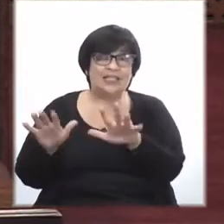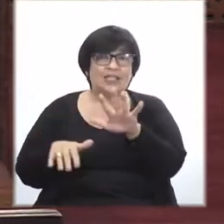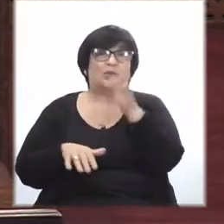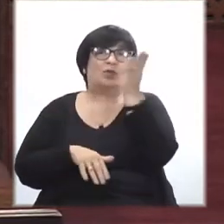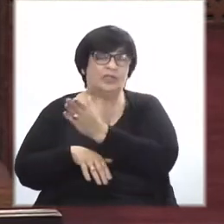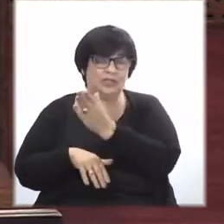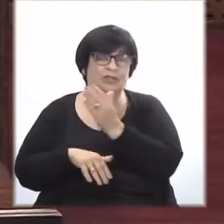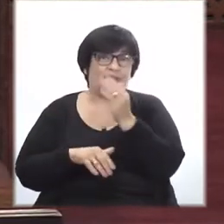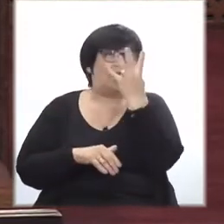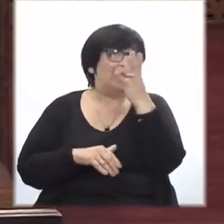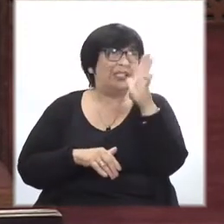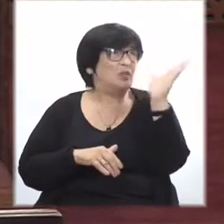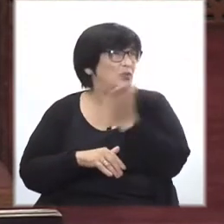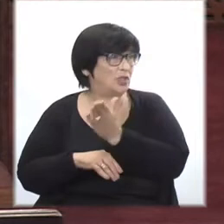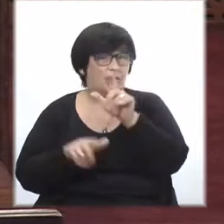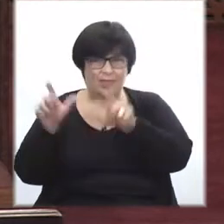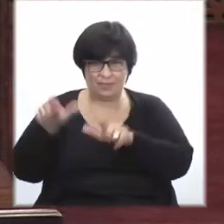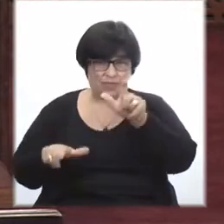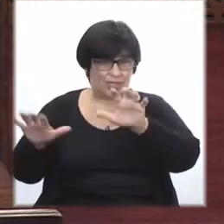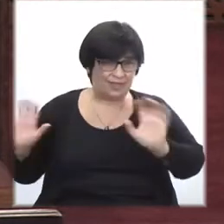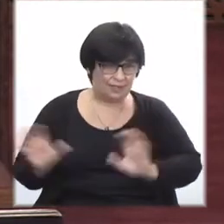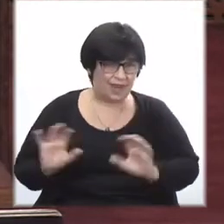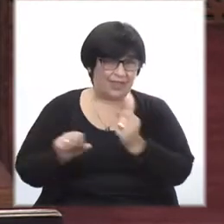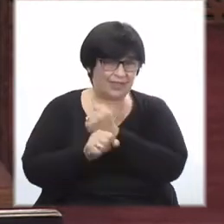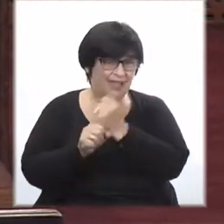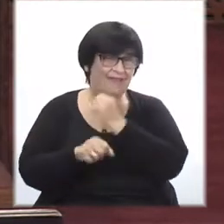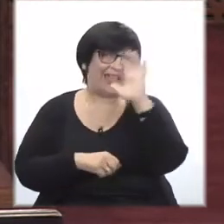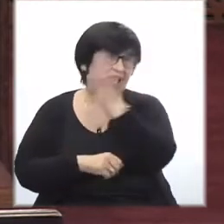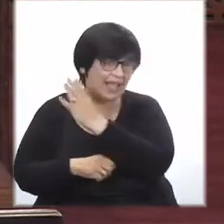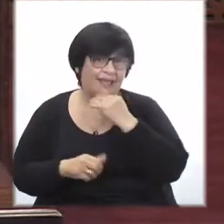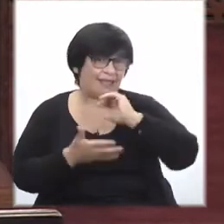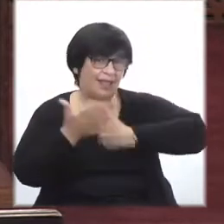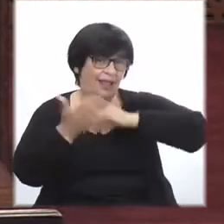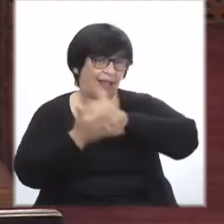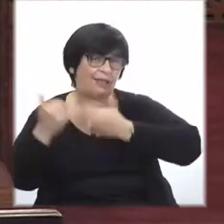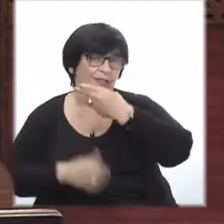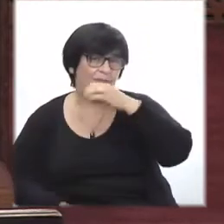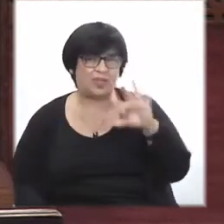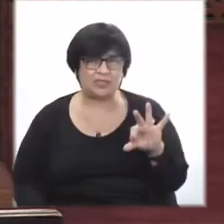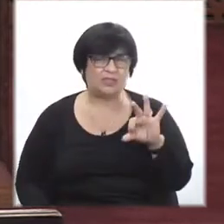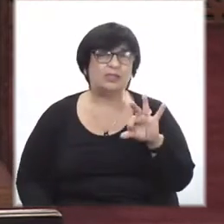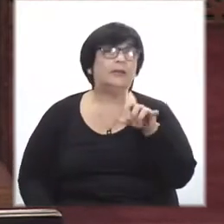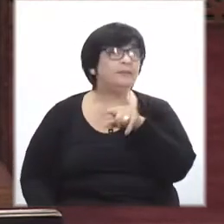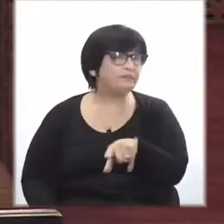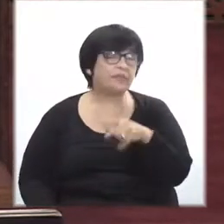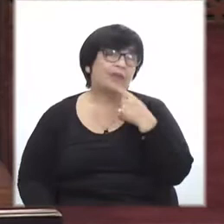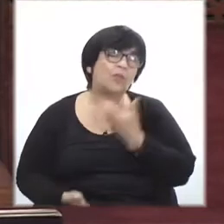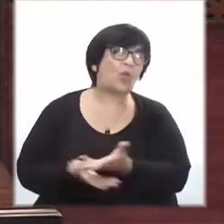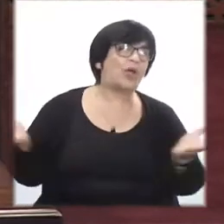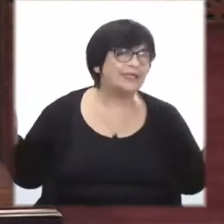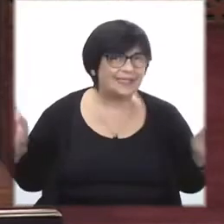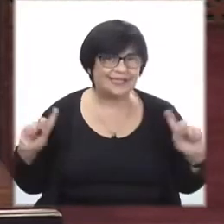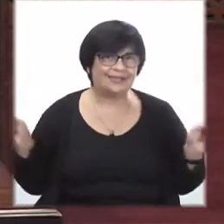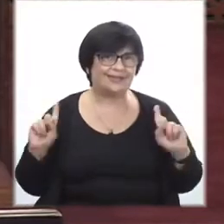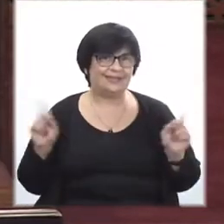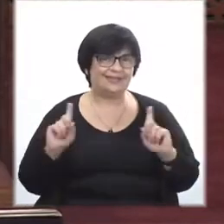que hay un 45% de trabajadores de la forestación que trabajan en negro. Estas cifras no se publicitan habitualmente